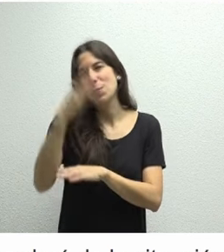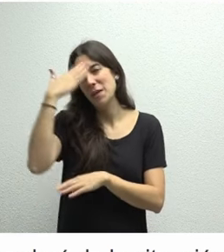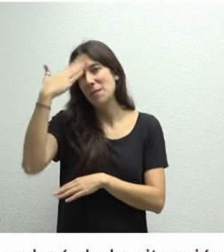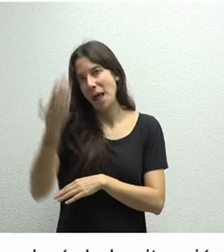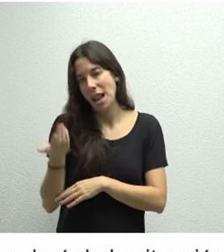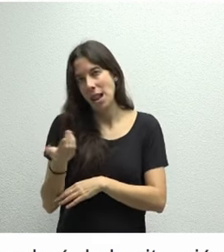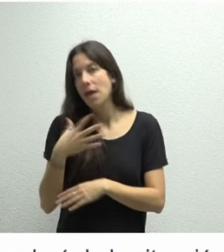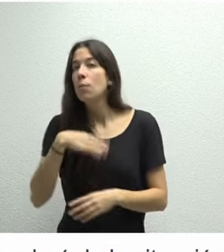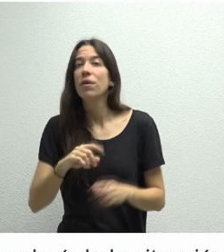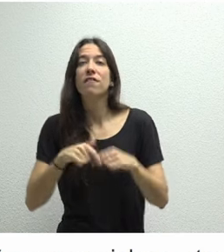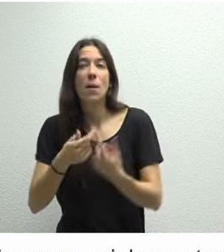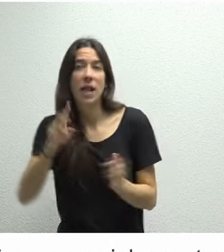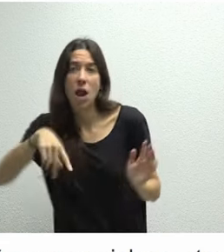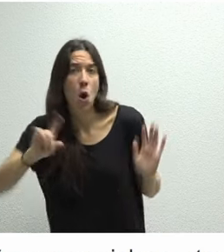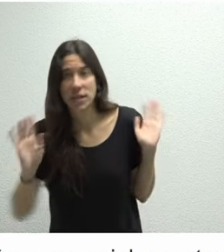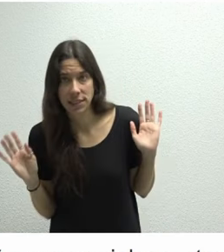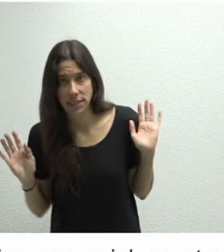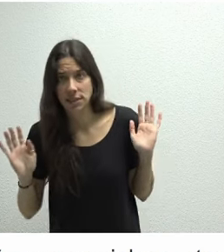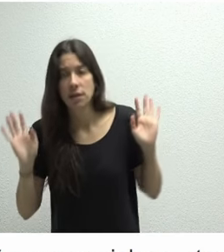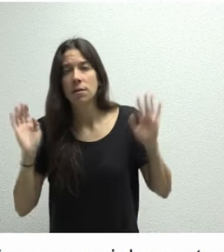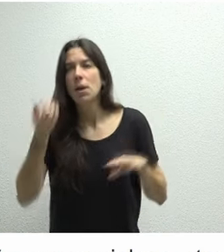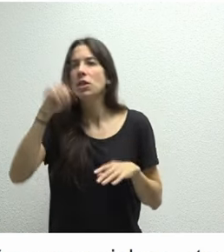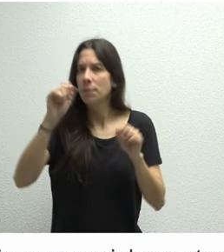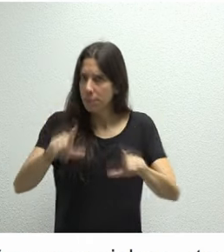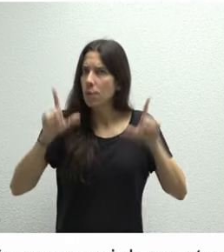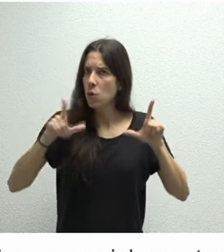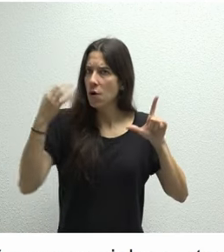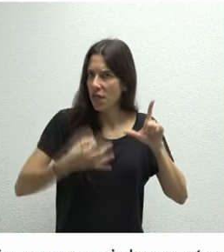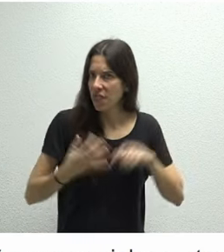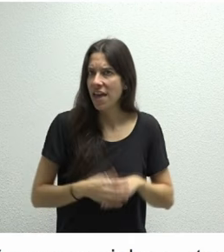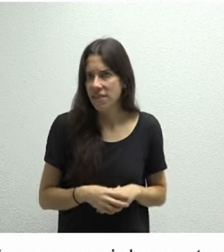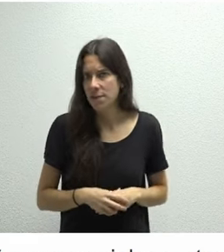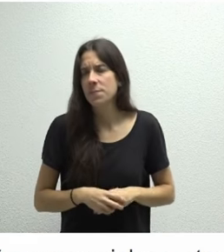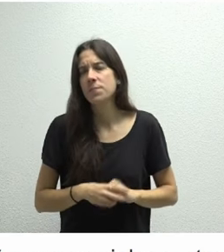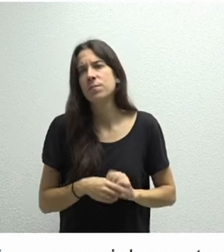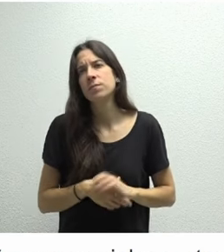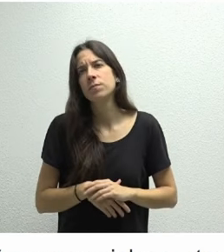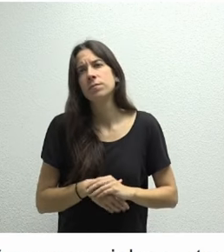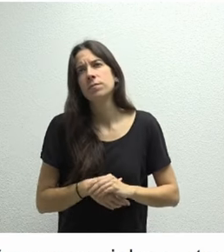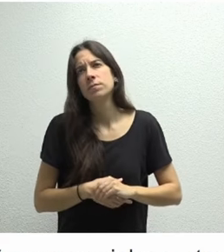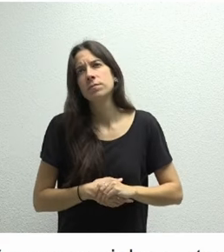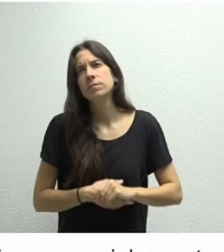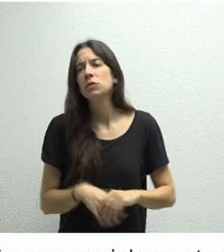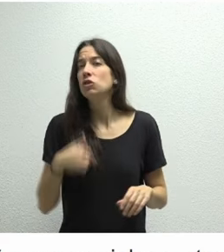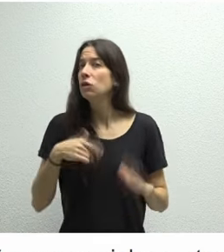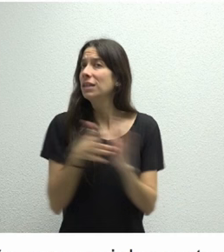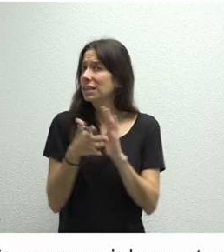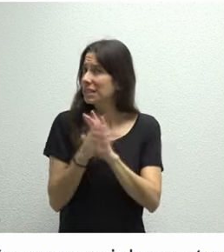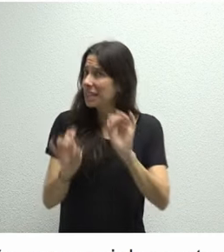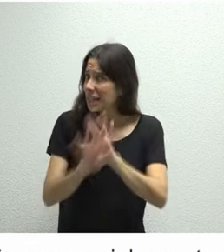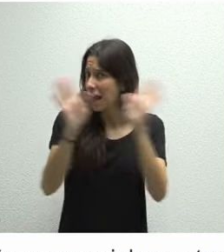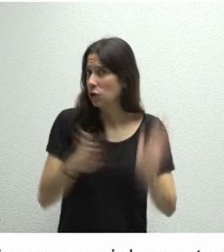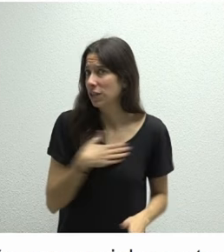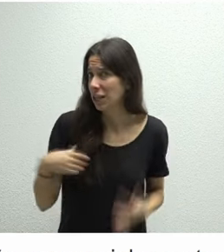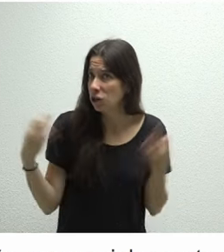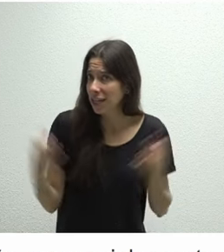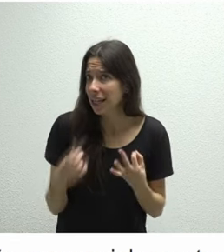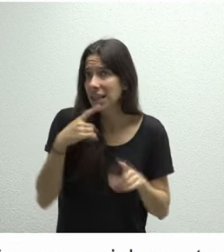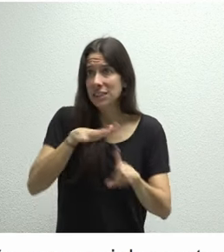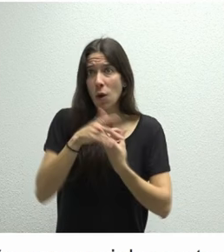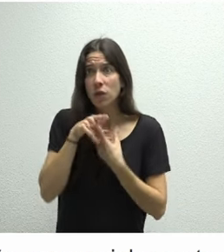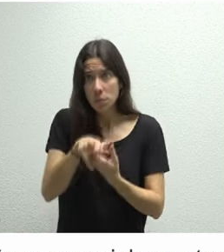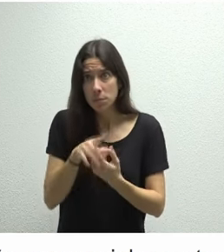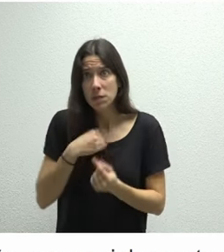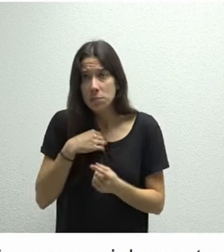algunos casos puede no ser la familia no pero sí que dejar muy claro que en est en esta situación